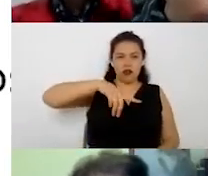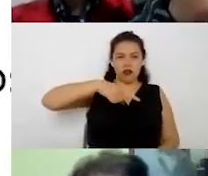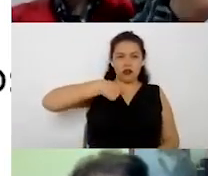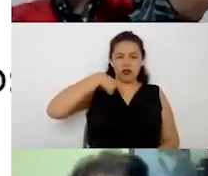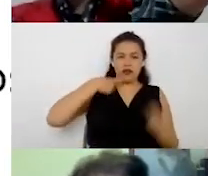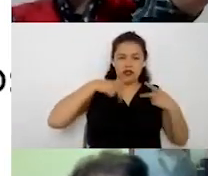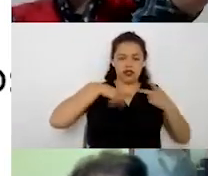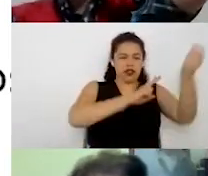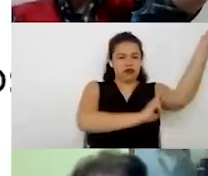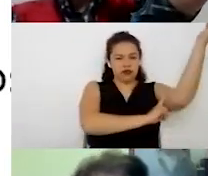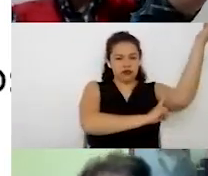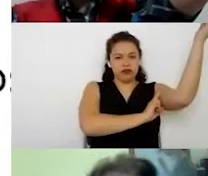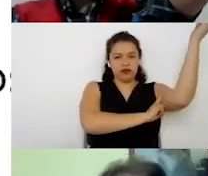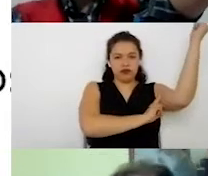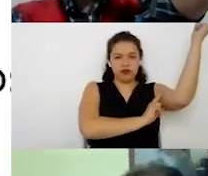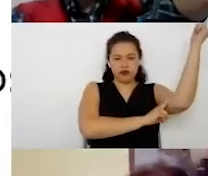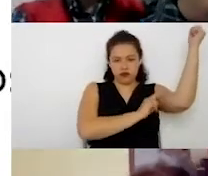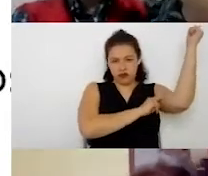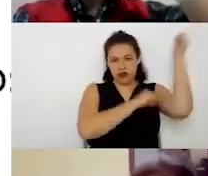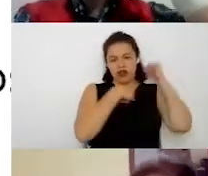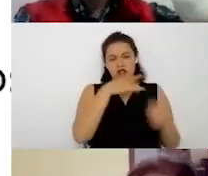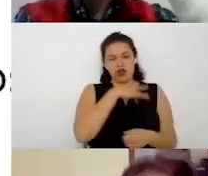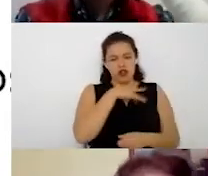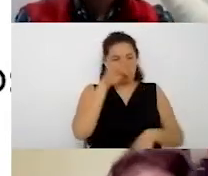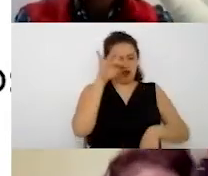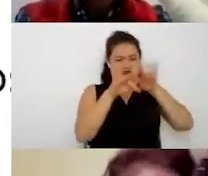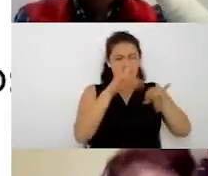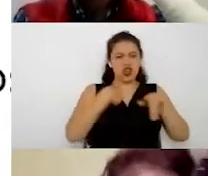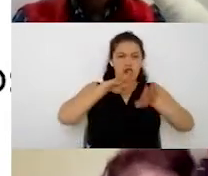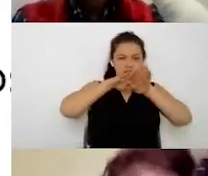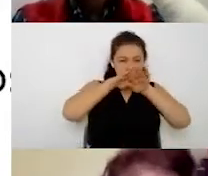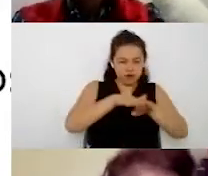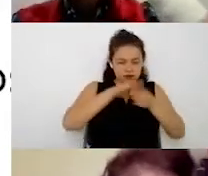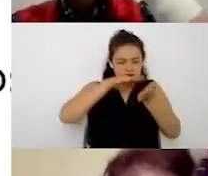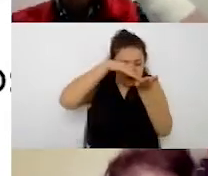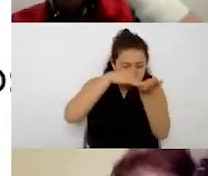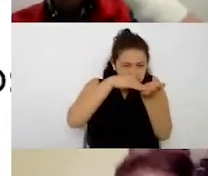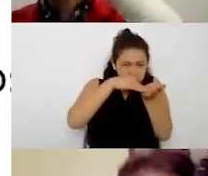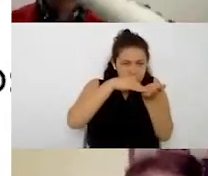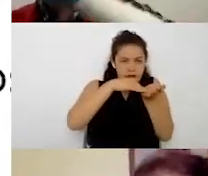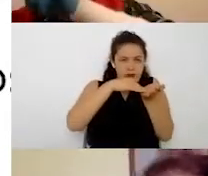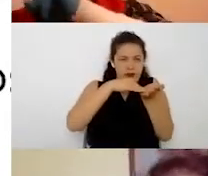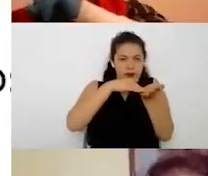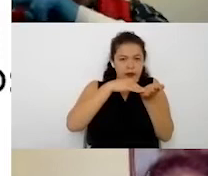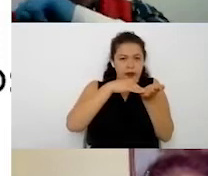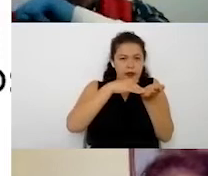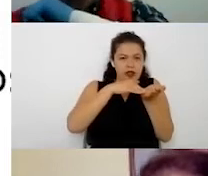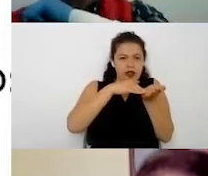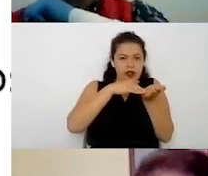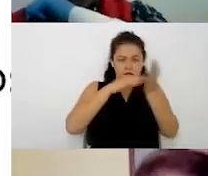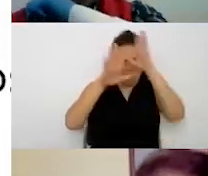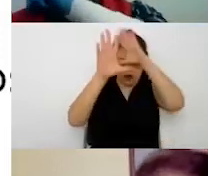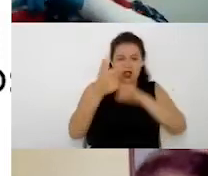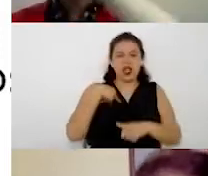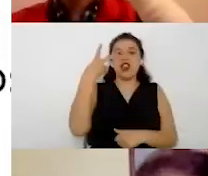de la víctima, lo palpo y ejerzo presión, ¿de acuerdo? Entonces aquí ya estoy aplicando dos métodos de